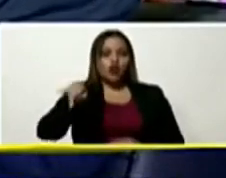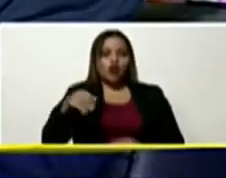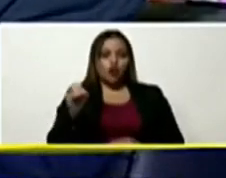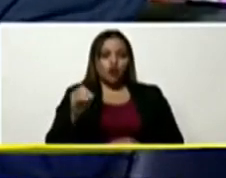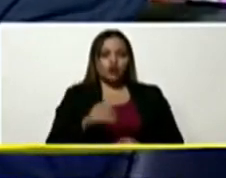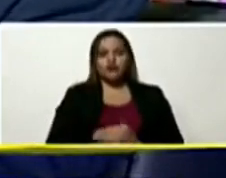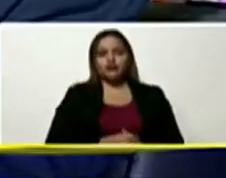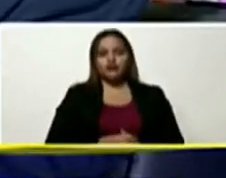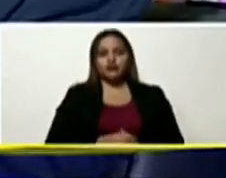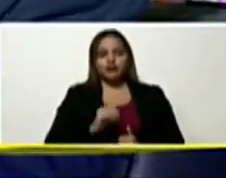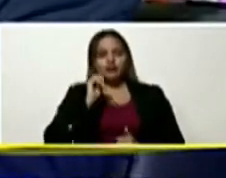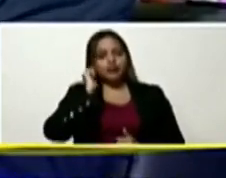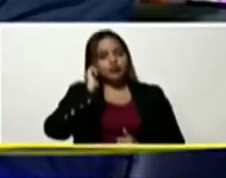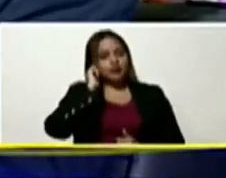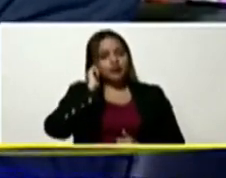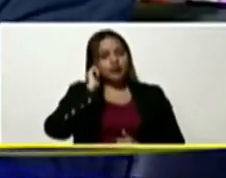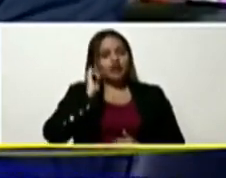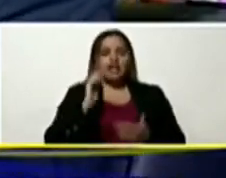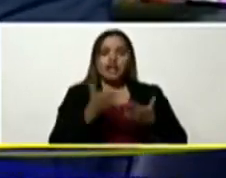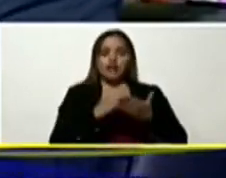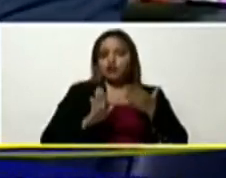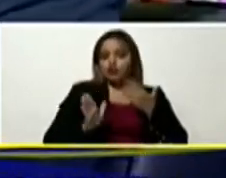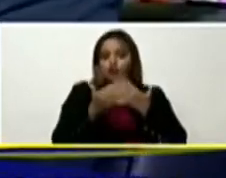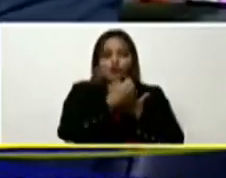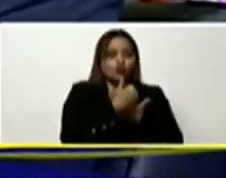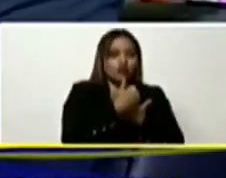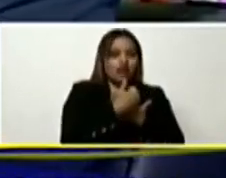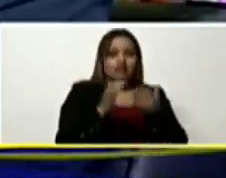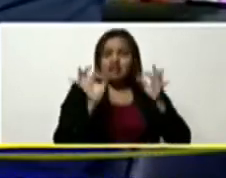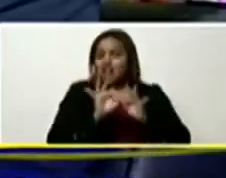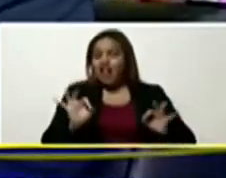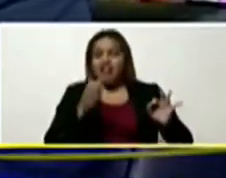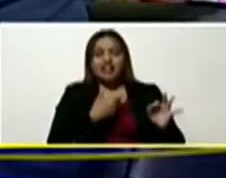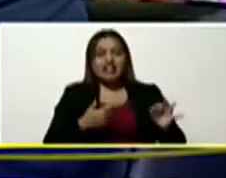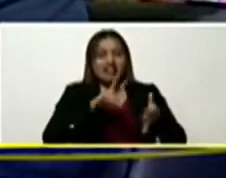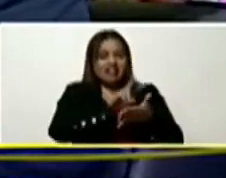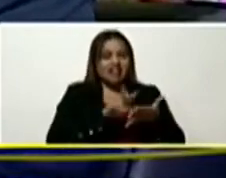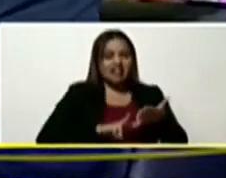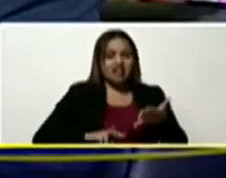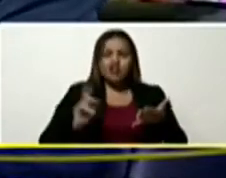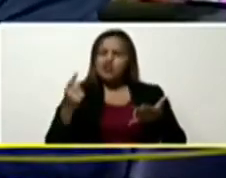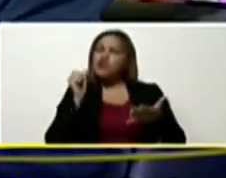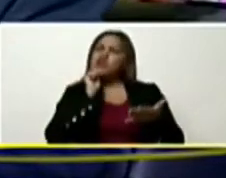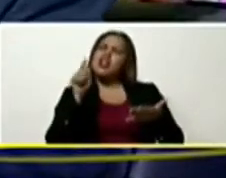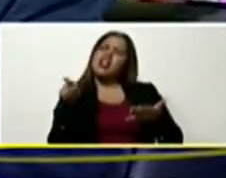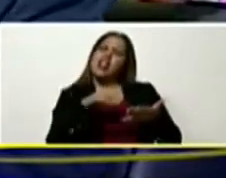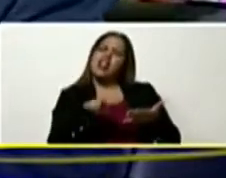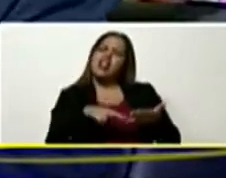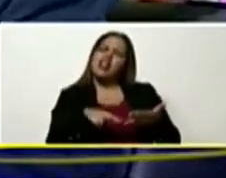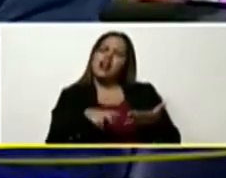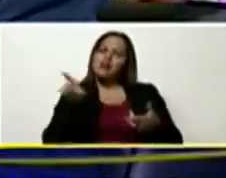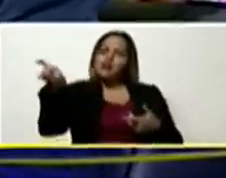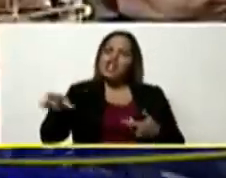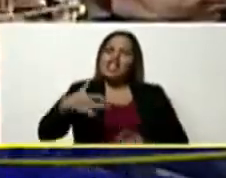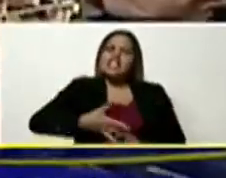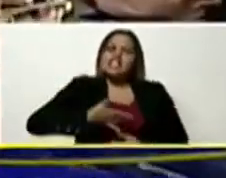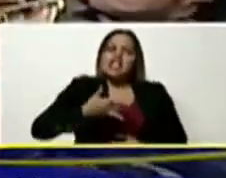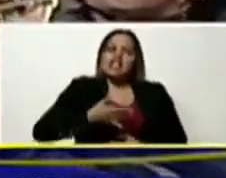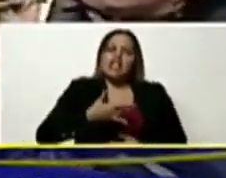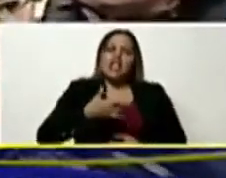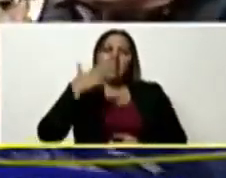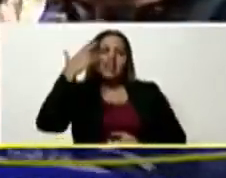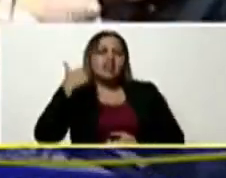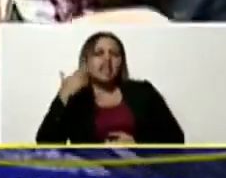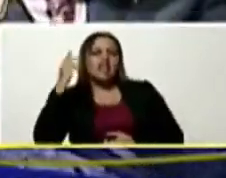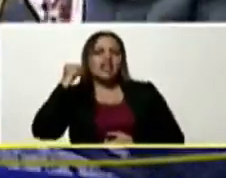generalmente se oculta, nadie lo quiere leer, solo lo lee ¿quién? Quienes lo sienten, los negros y